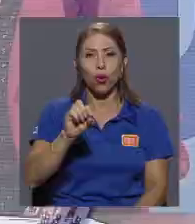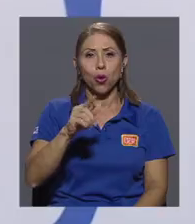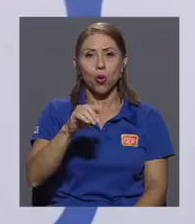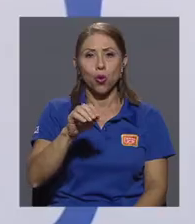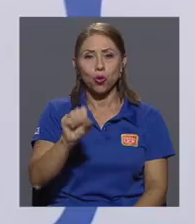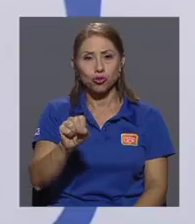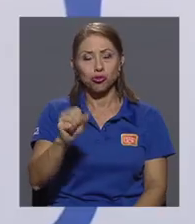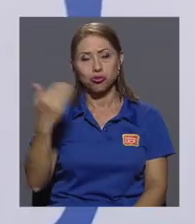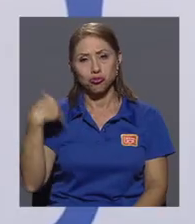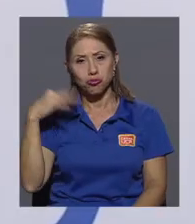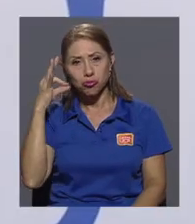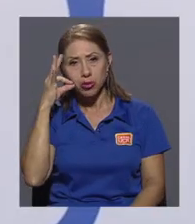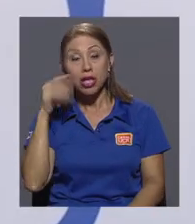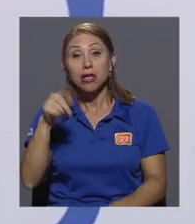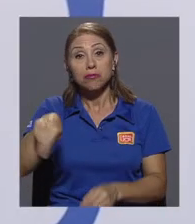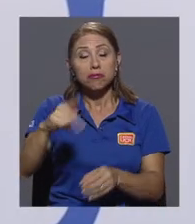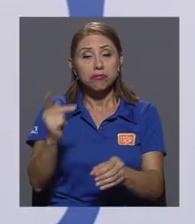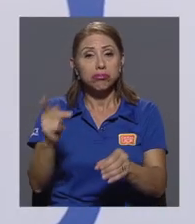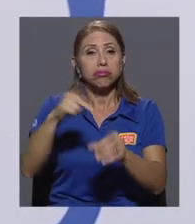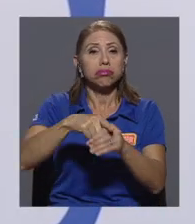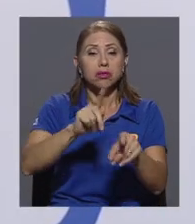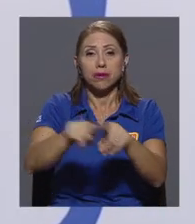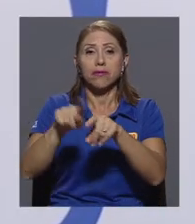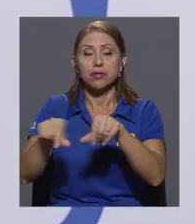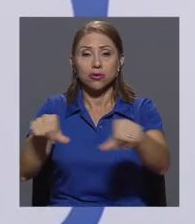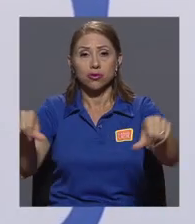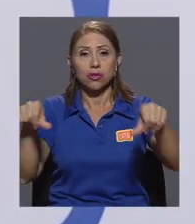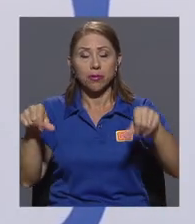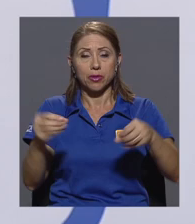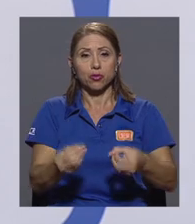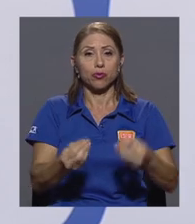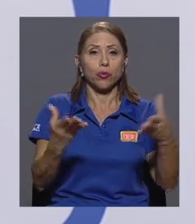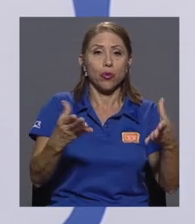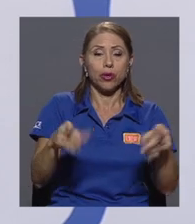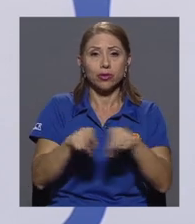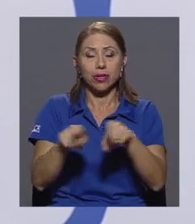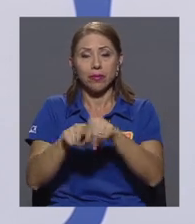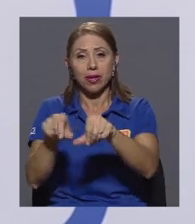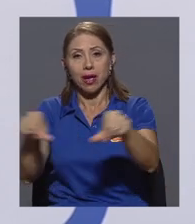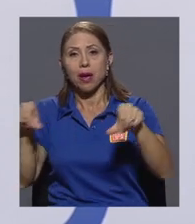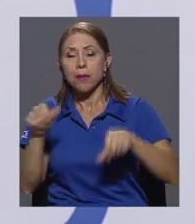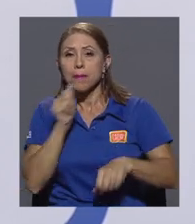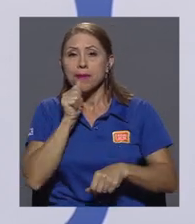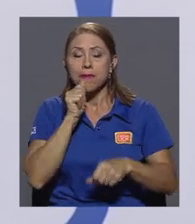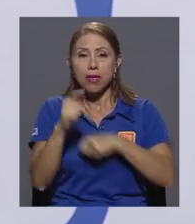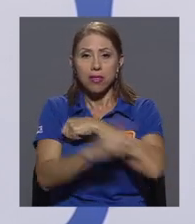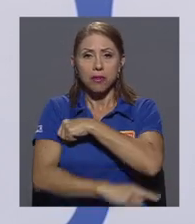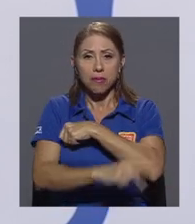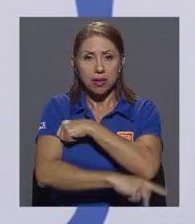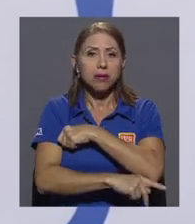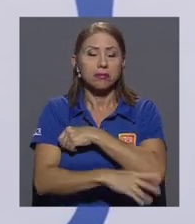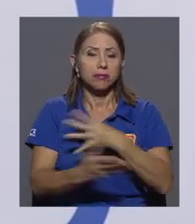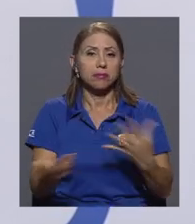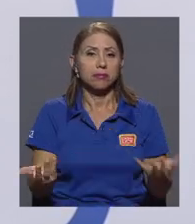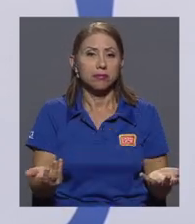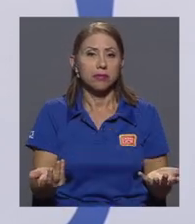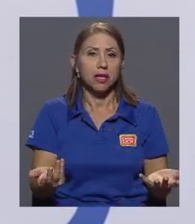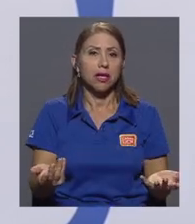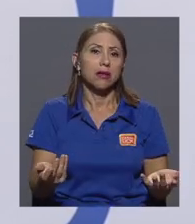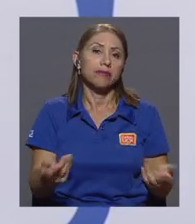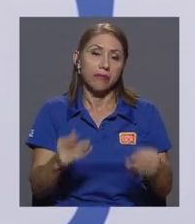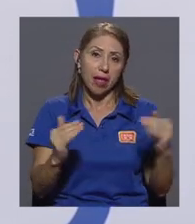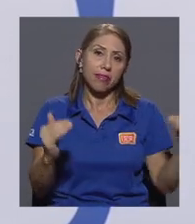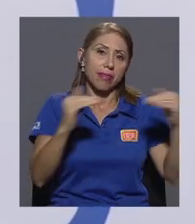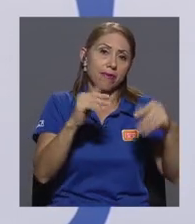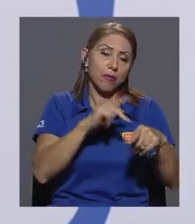que participa en diversos ámbitos de la vida pública y privada del país tanto en el plano profesional